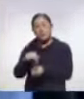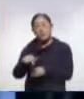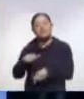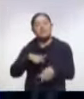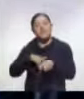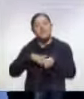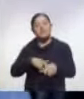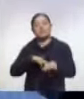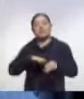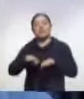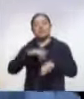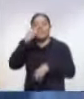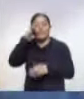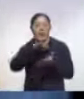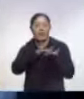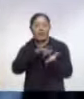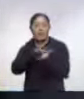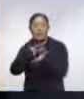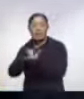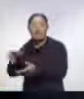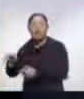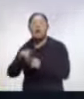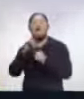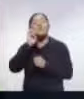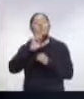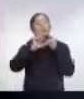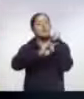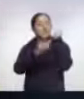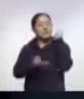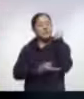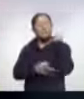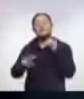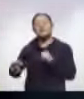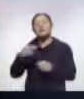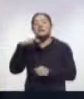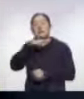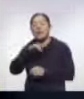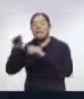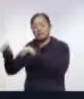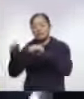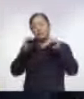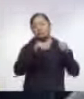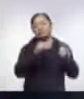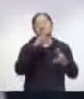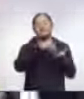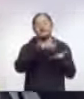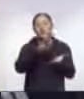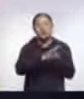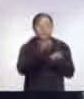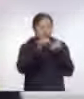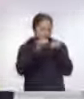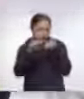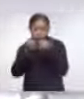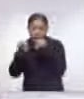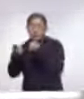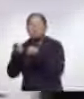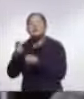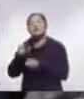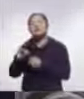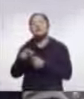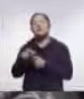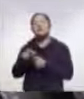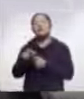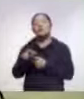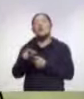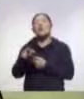para brindar apoyo continuo a embarazadas y facilitar su traslado oportuno a consultas de control prenatal en las unidades médicas de